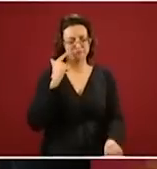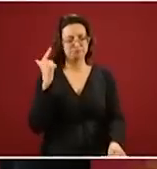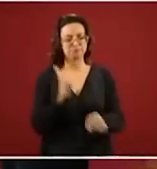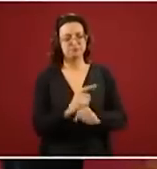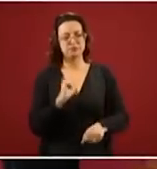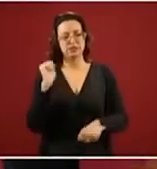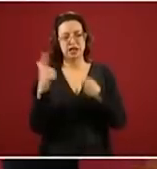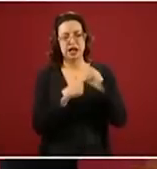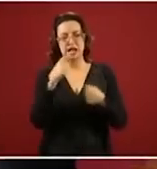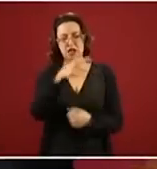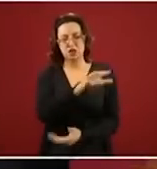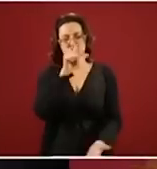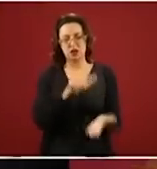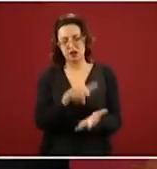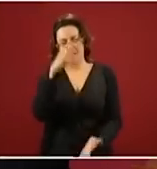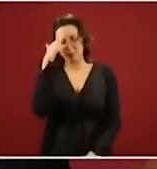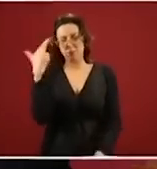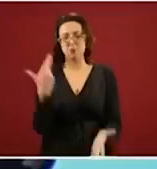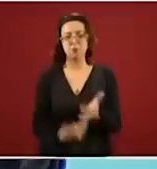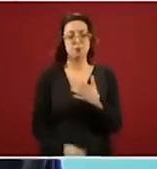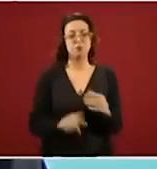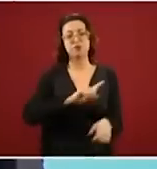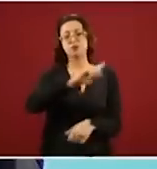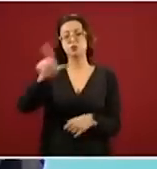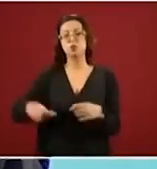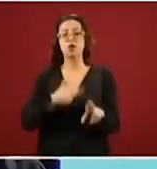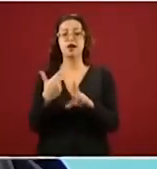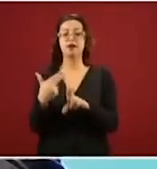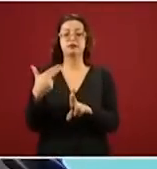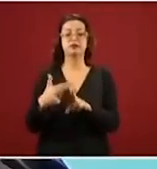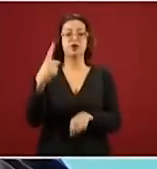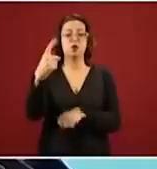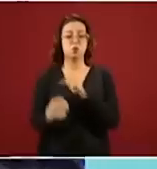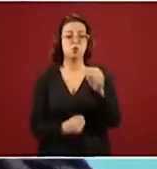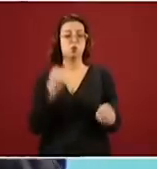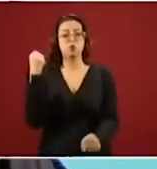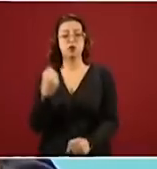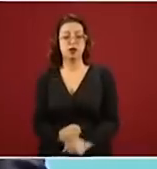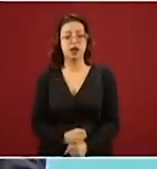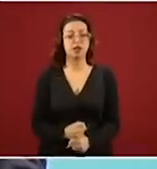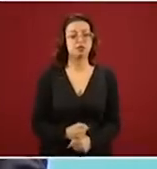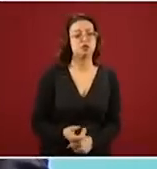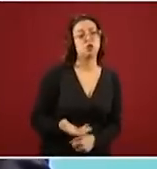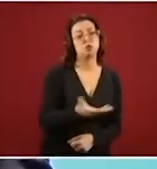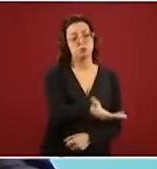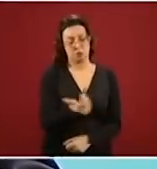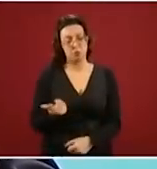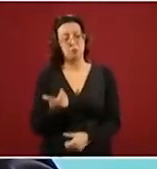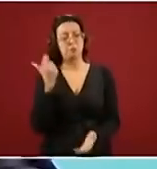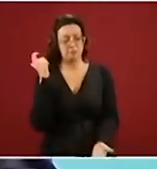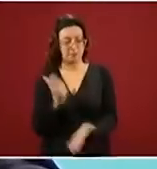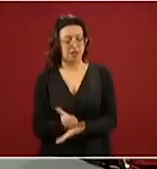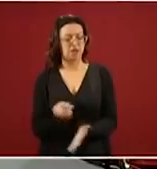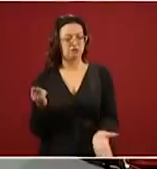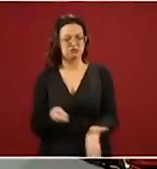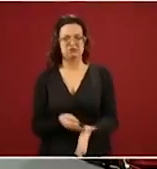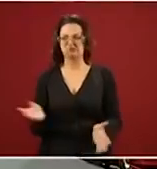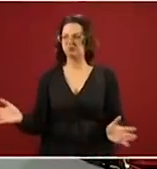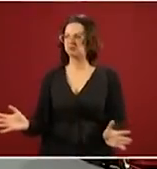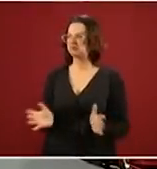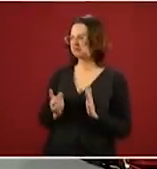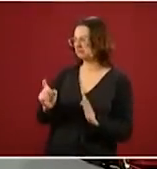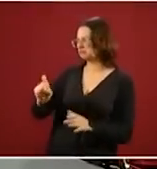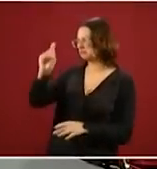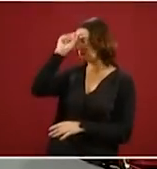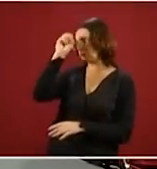conducta no legal y hasta un año más de un año después venían a cobrar la multa ni sabía ni de qué se trataba la la multa